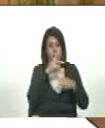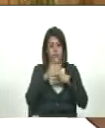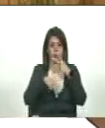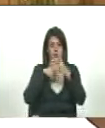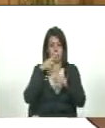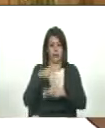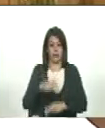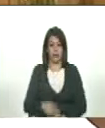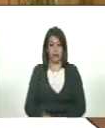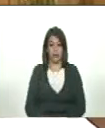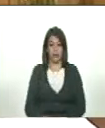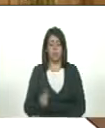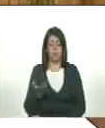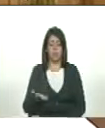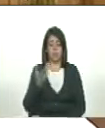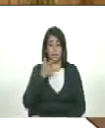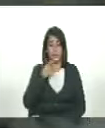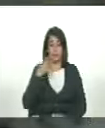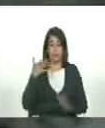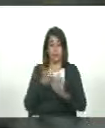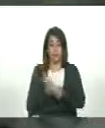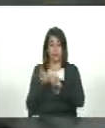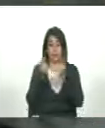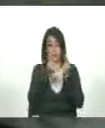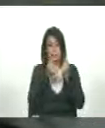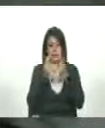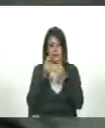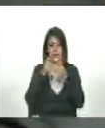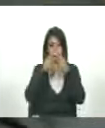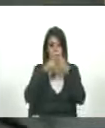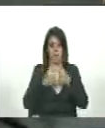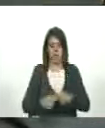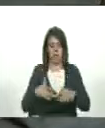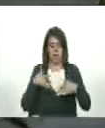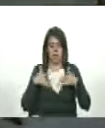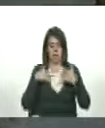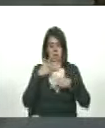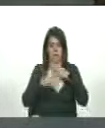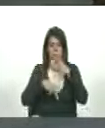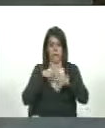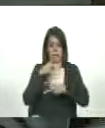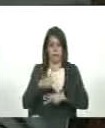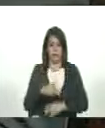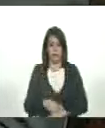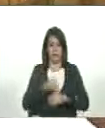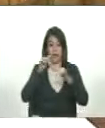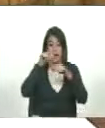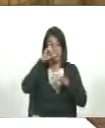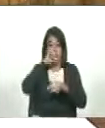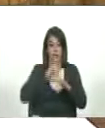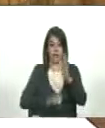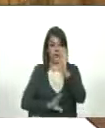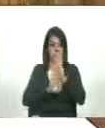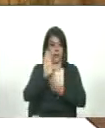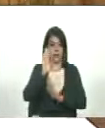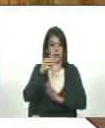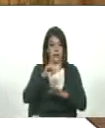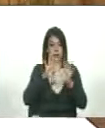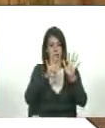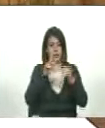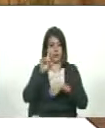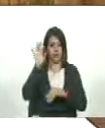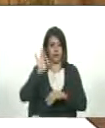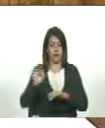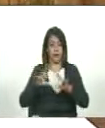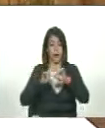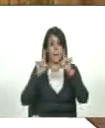productivos, ha resaltado, tiene que ver el financiamiento de la actividad productiva y que este año se ha incrementado un